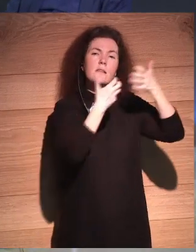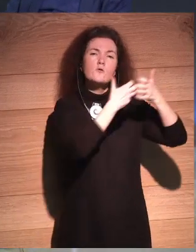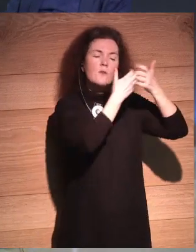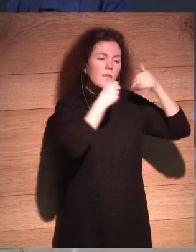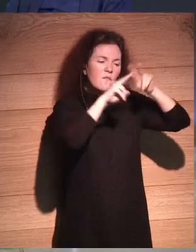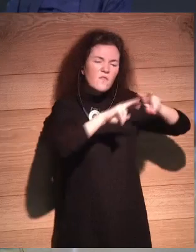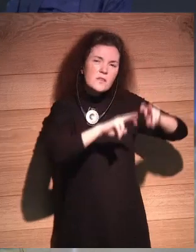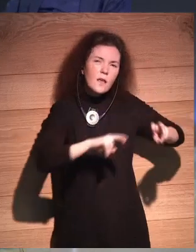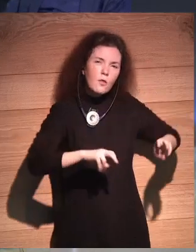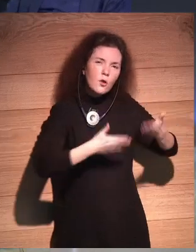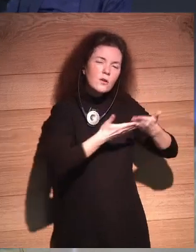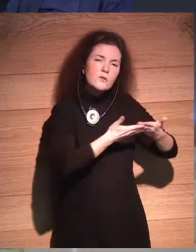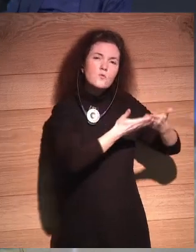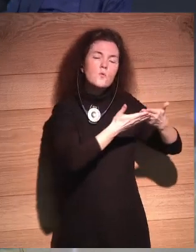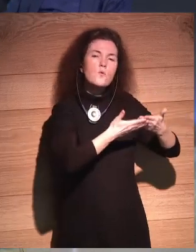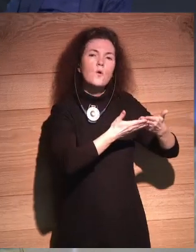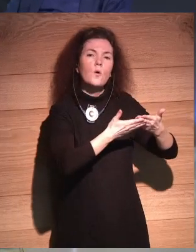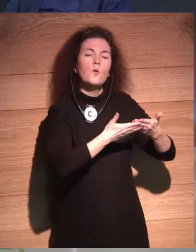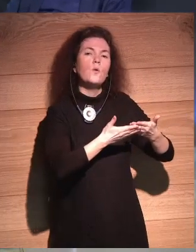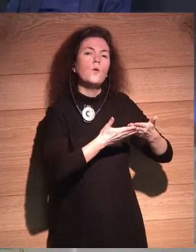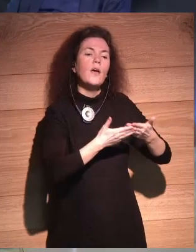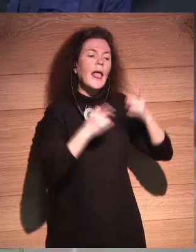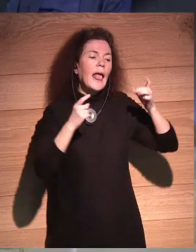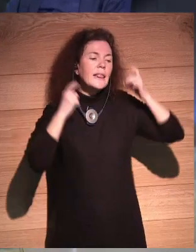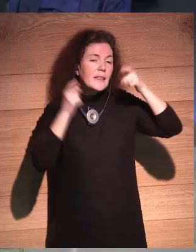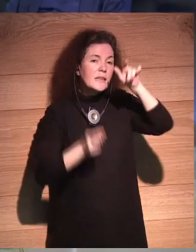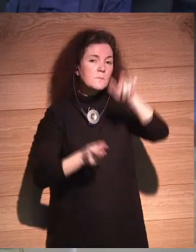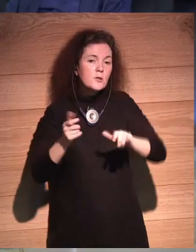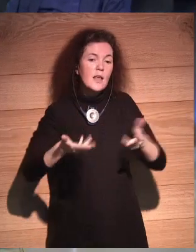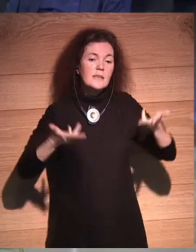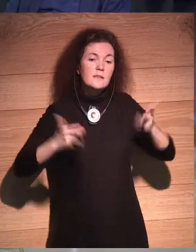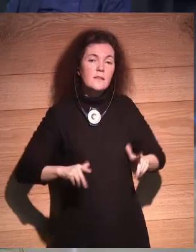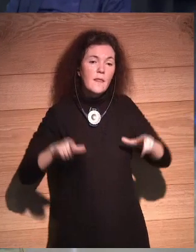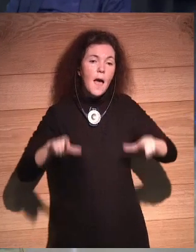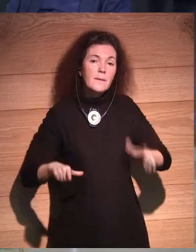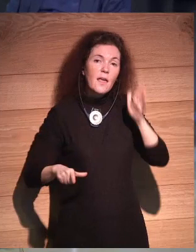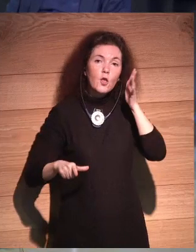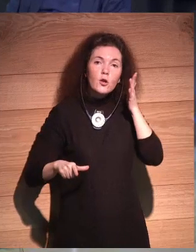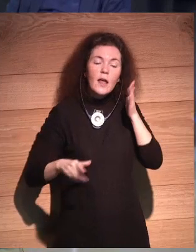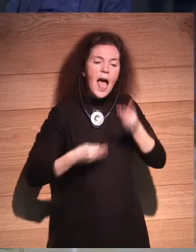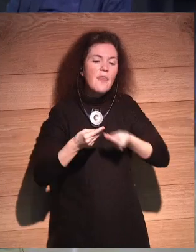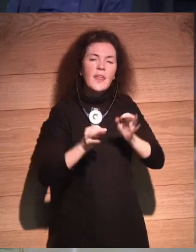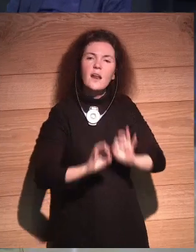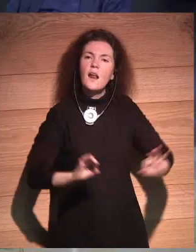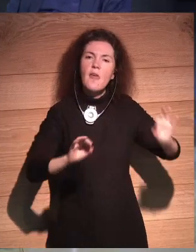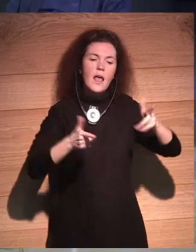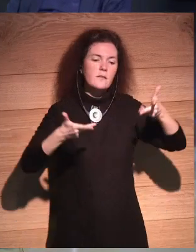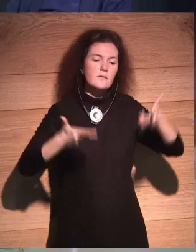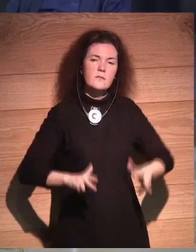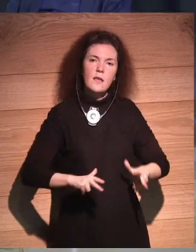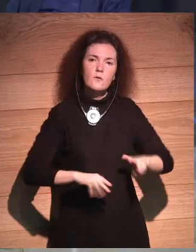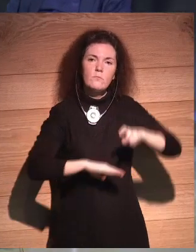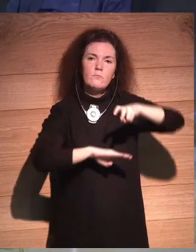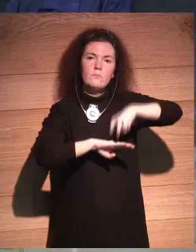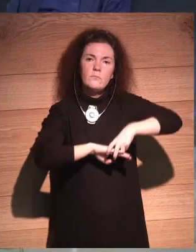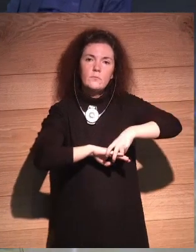una investigación en los que intentaban que las personas estuvieran sentadas en una habitación sin hacer nada, y la única